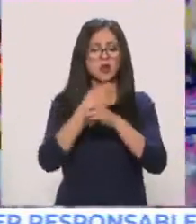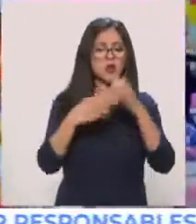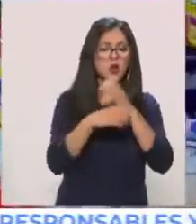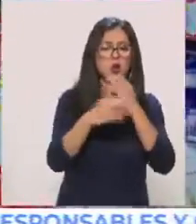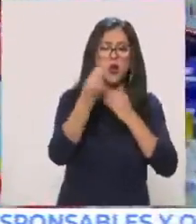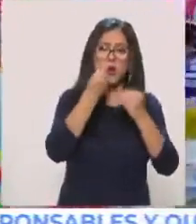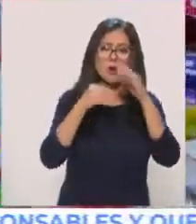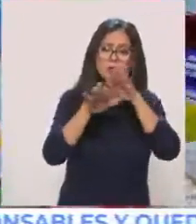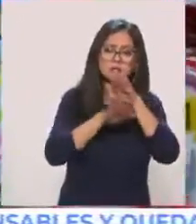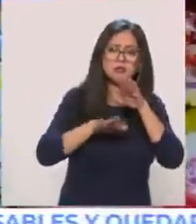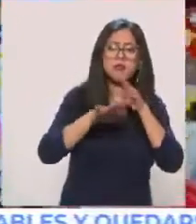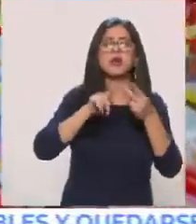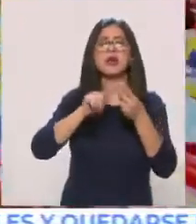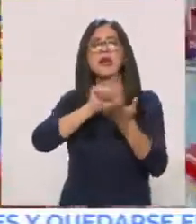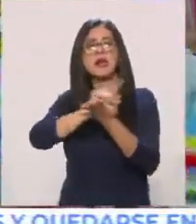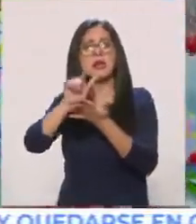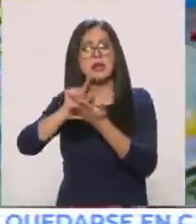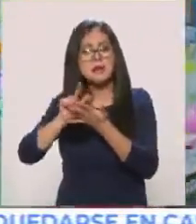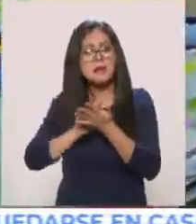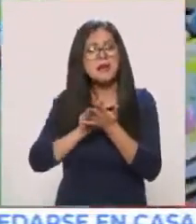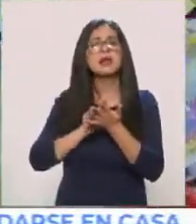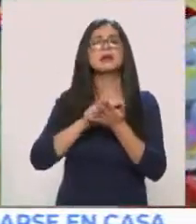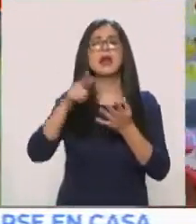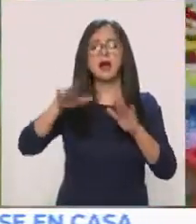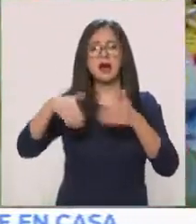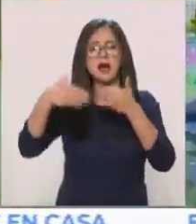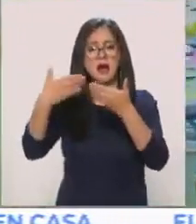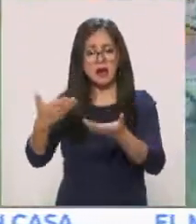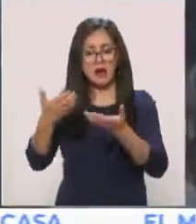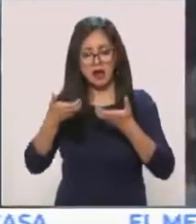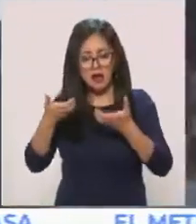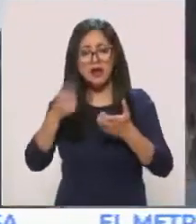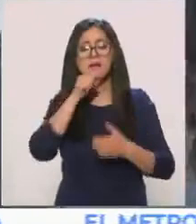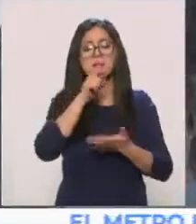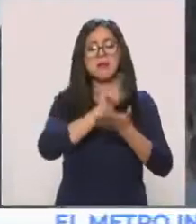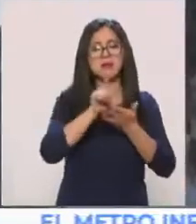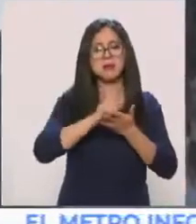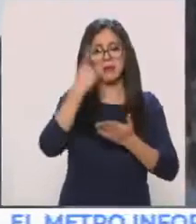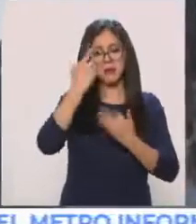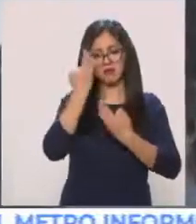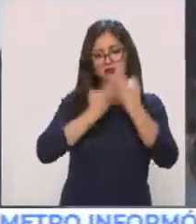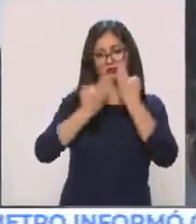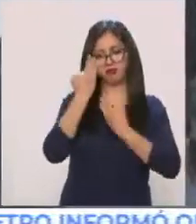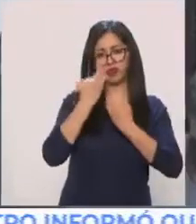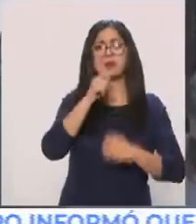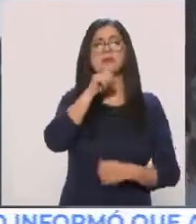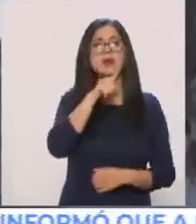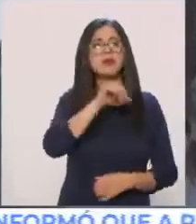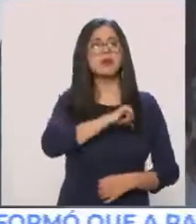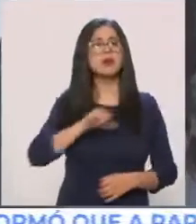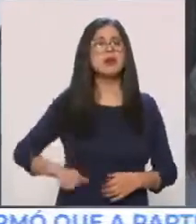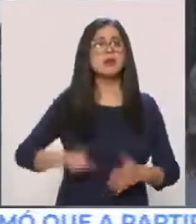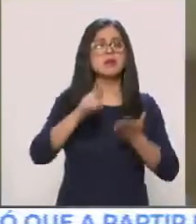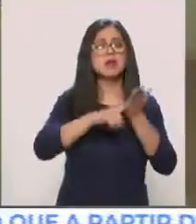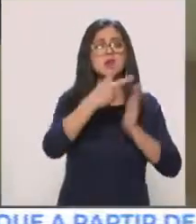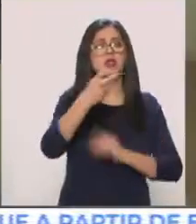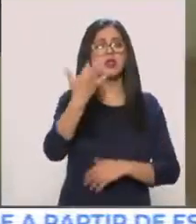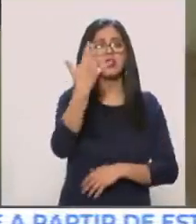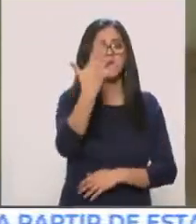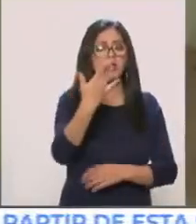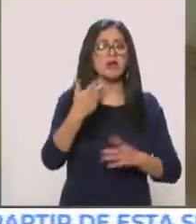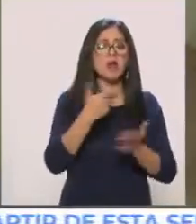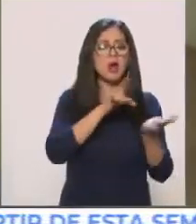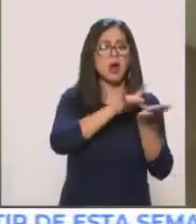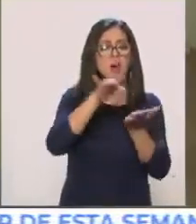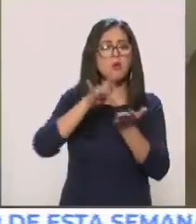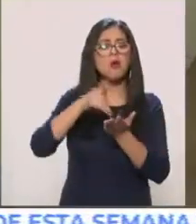alimentación, limpieza personal y limpieza de exteriores. También la demarcación destinará 1,250 apoyos económicos a